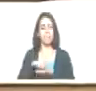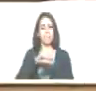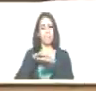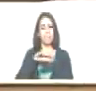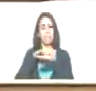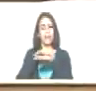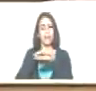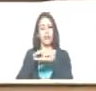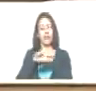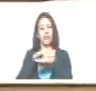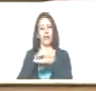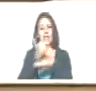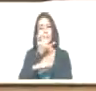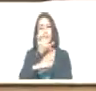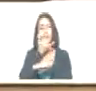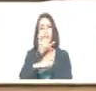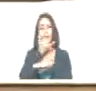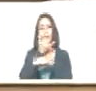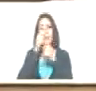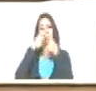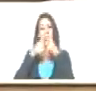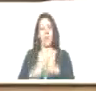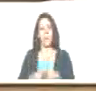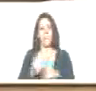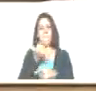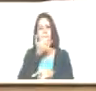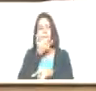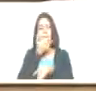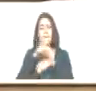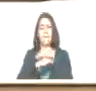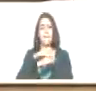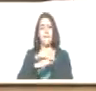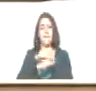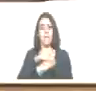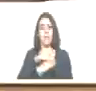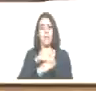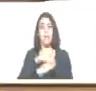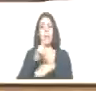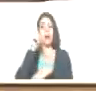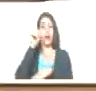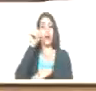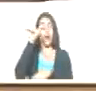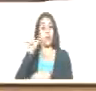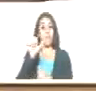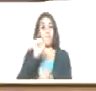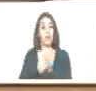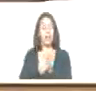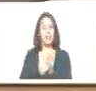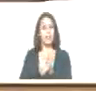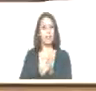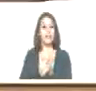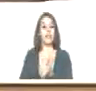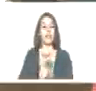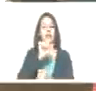cometí un error de cálculo, diputado, le pido disculpas. Sí hay un preso en la Cuarta República, el chinito de Recadi,